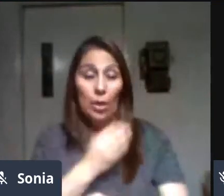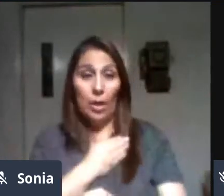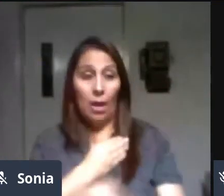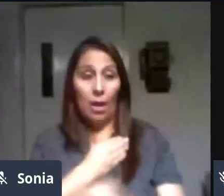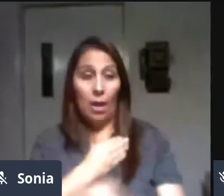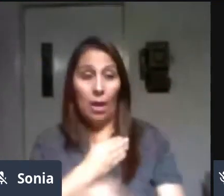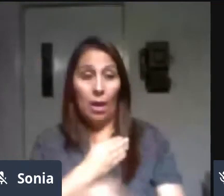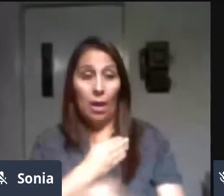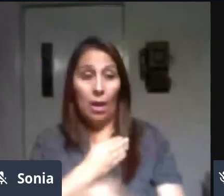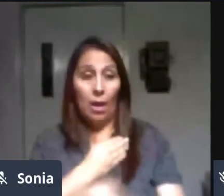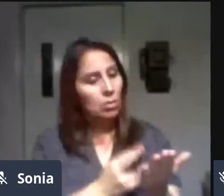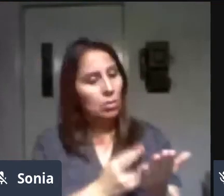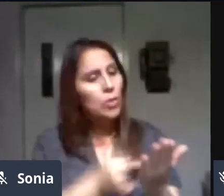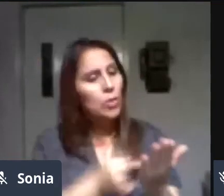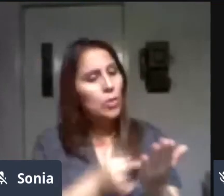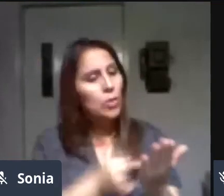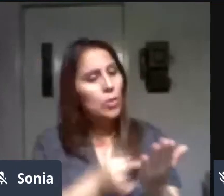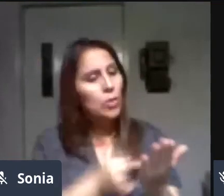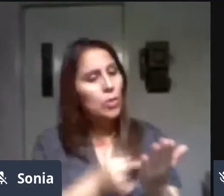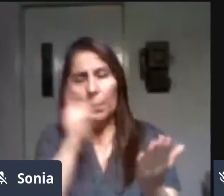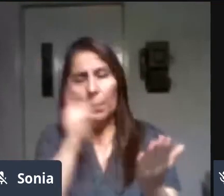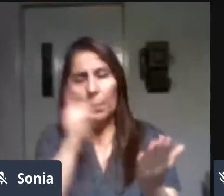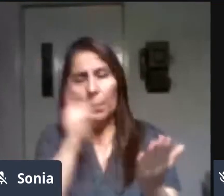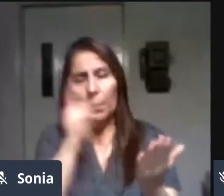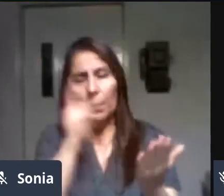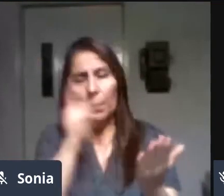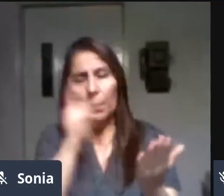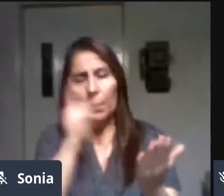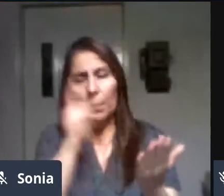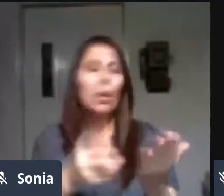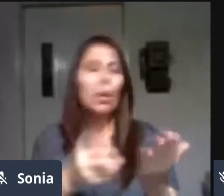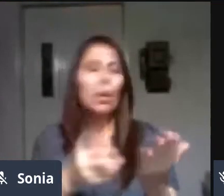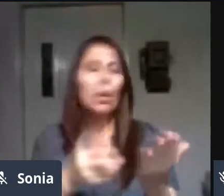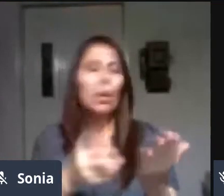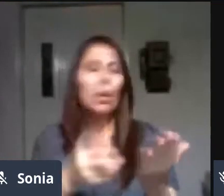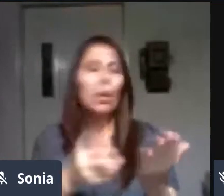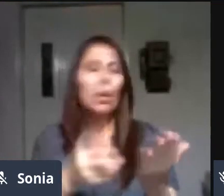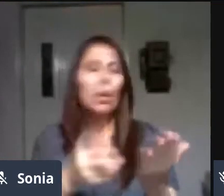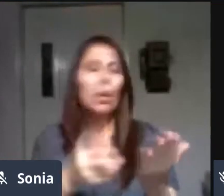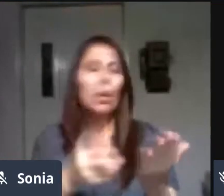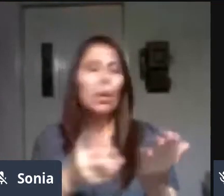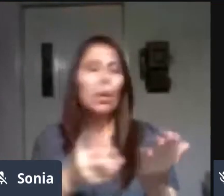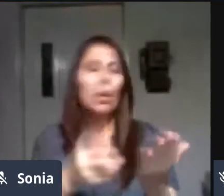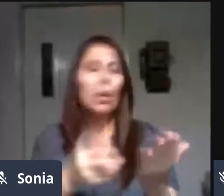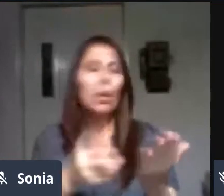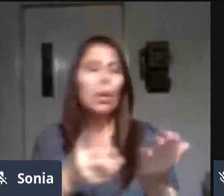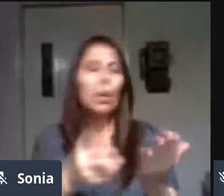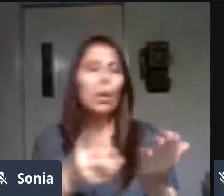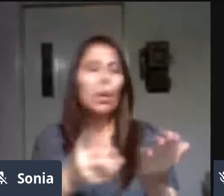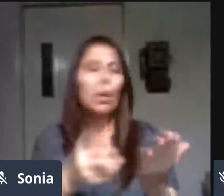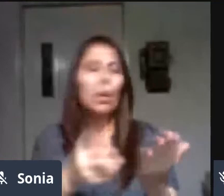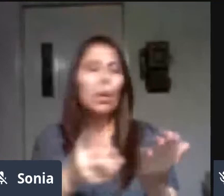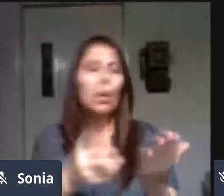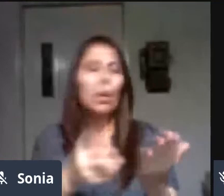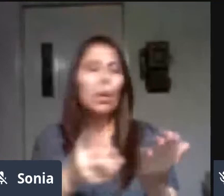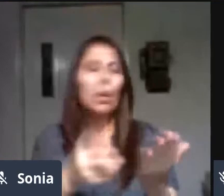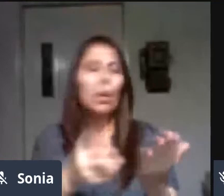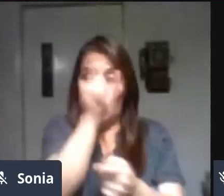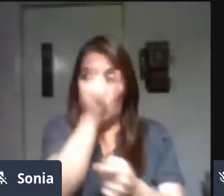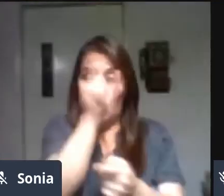toda novela tanto por el que la escribe que la escribe y pone el oído